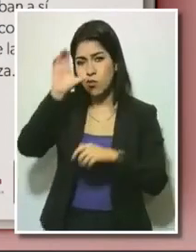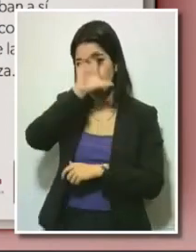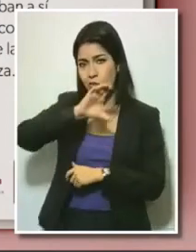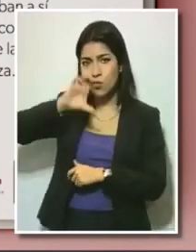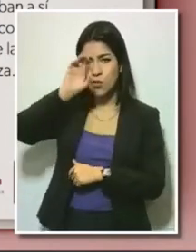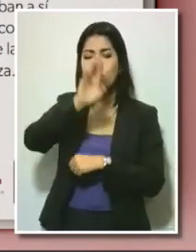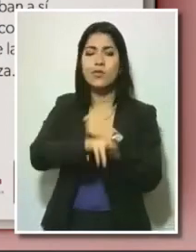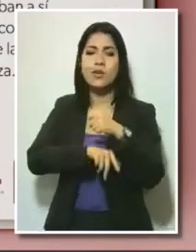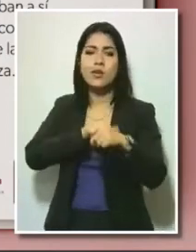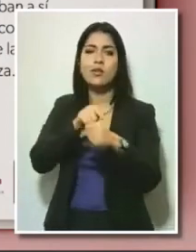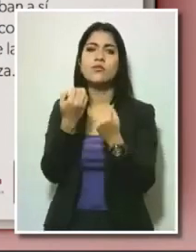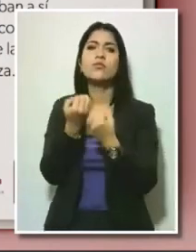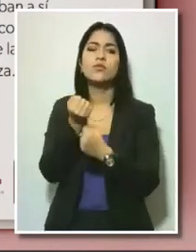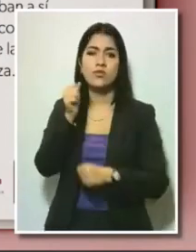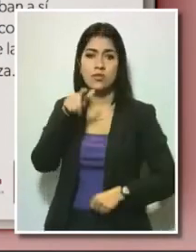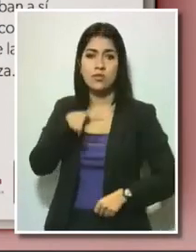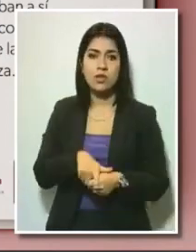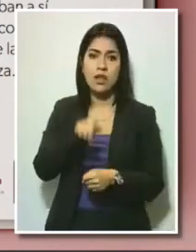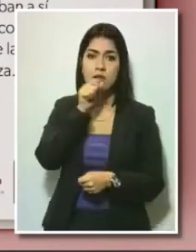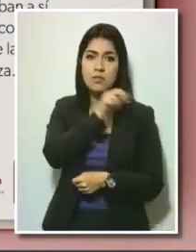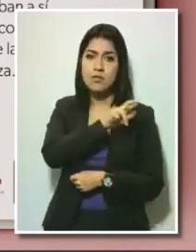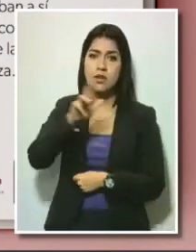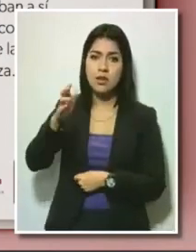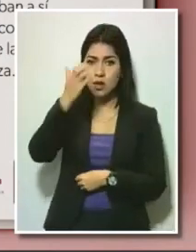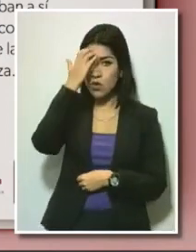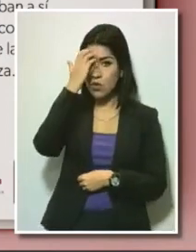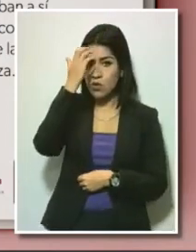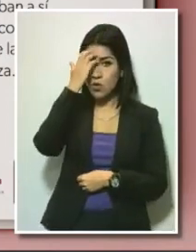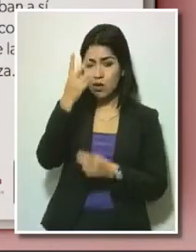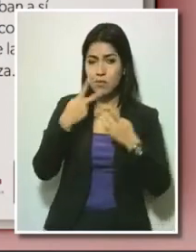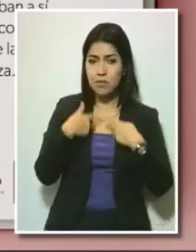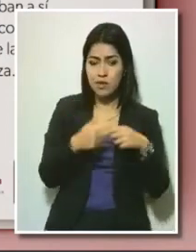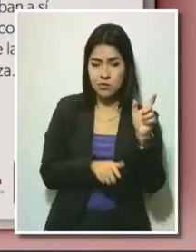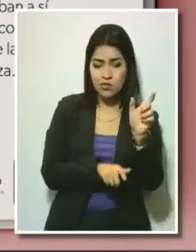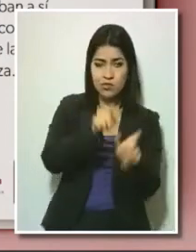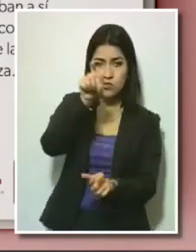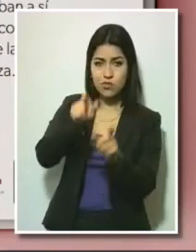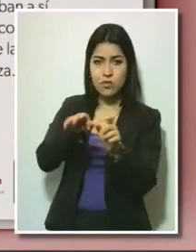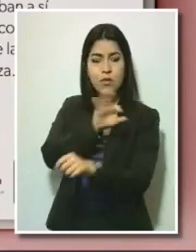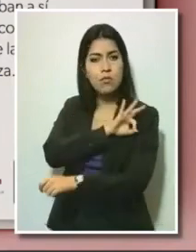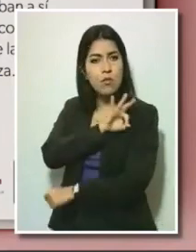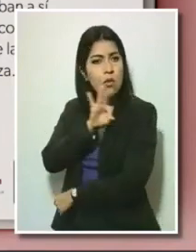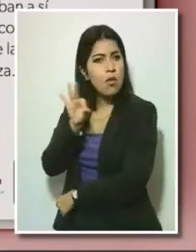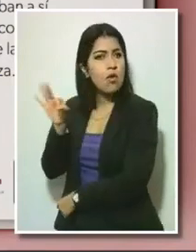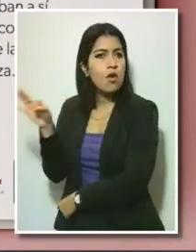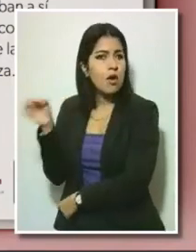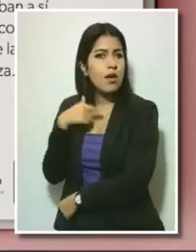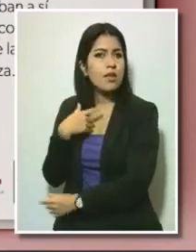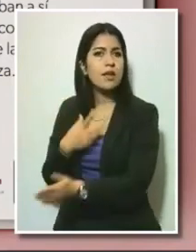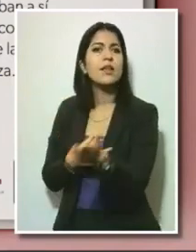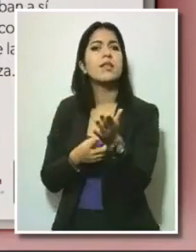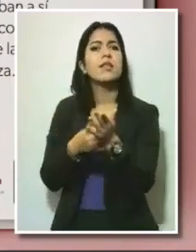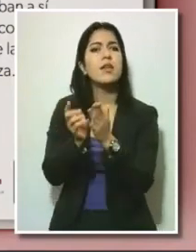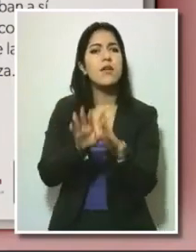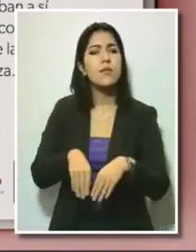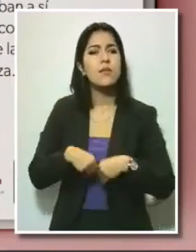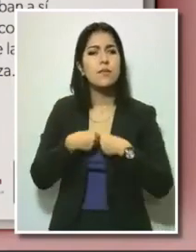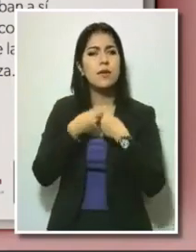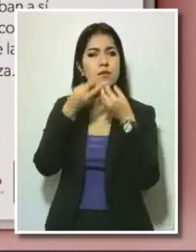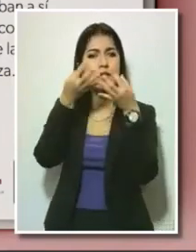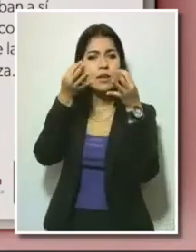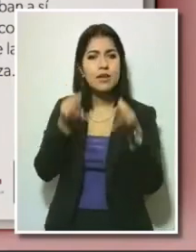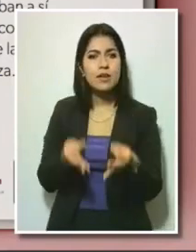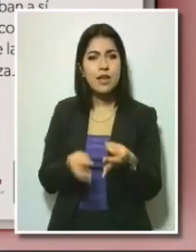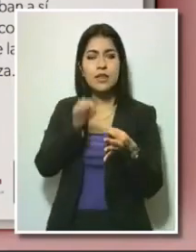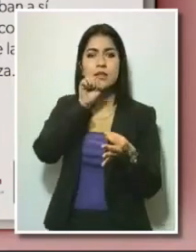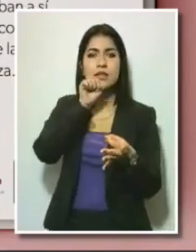culturales, naturales y sociales, y se reconozcan como ciudadanos que pueden ejercer el derecho a una vida digna. Interactúen